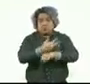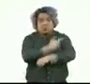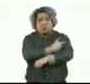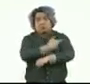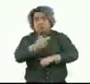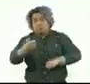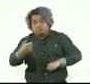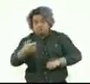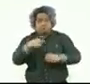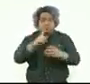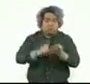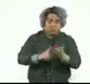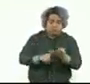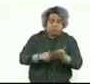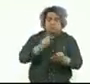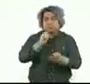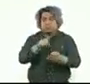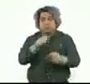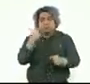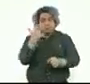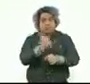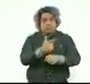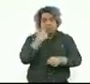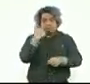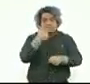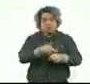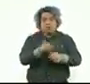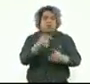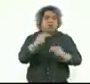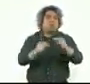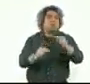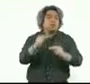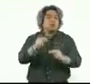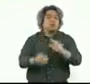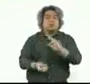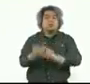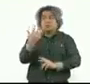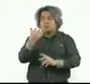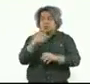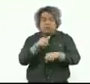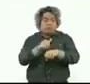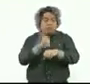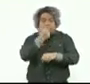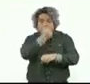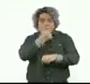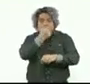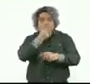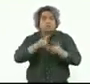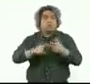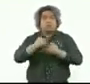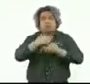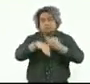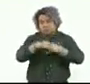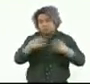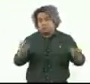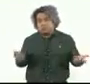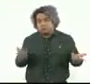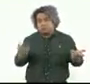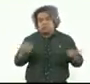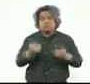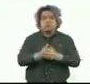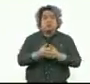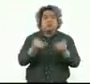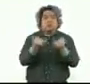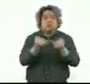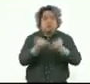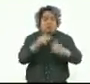nos permite identificar la glucosa en sangre y también tener todos los materiales para que un médico que viaja en